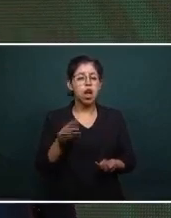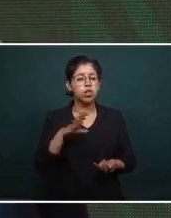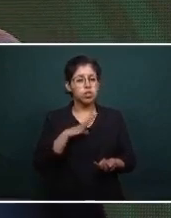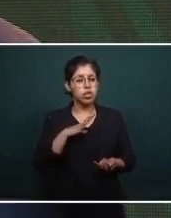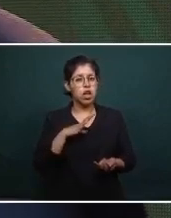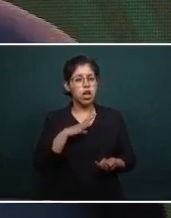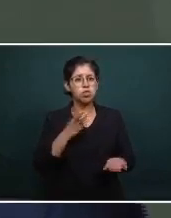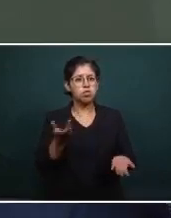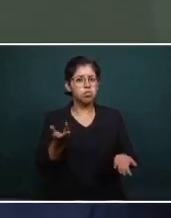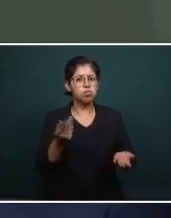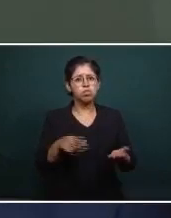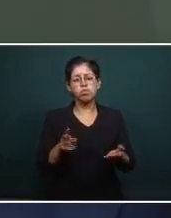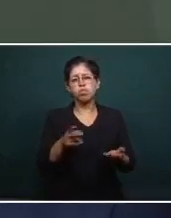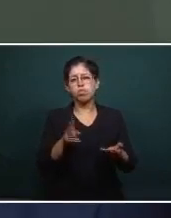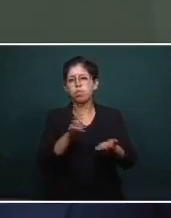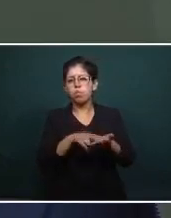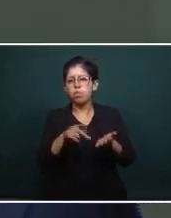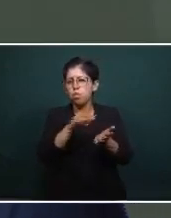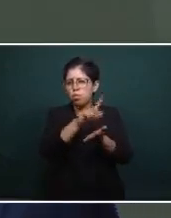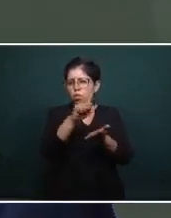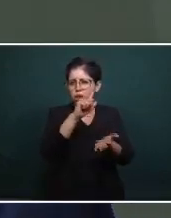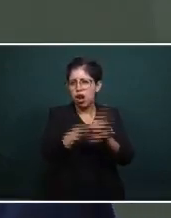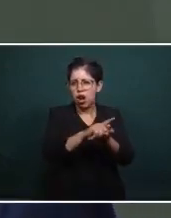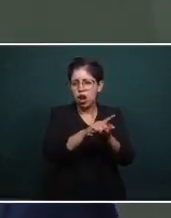elementos, legalmente.